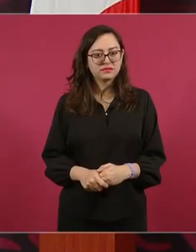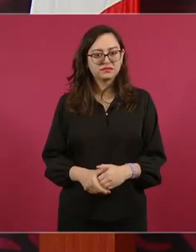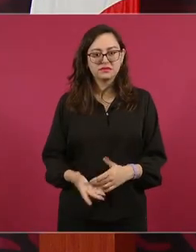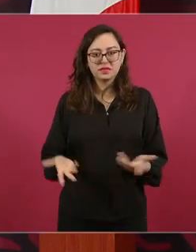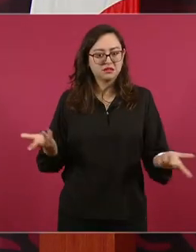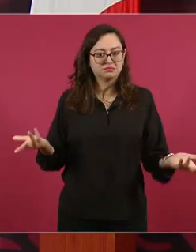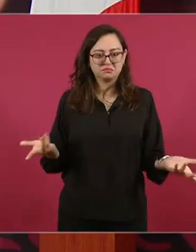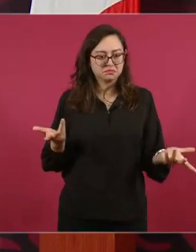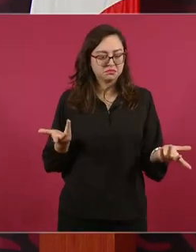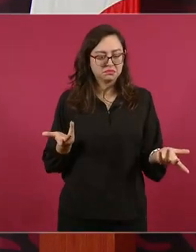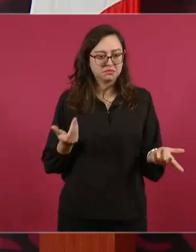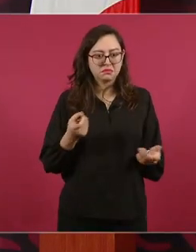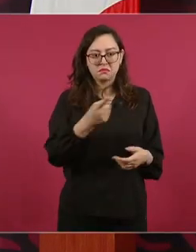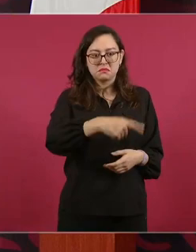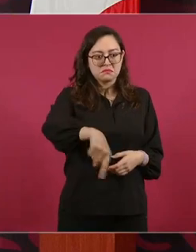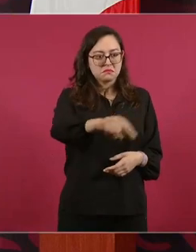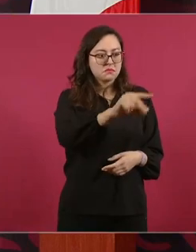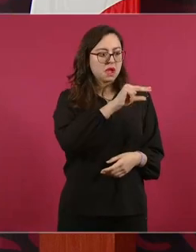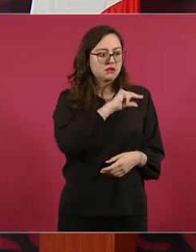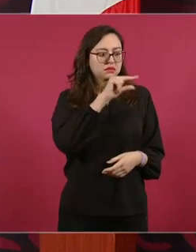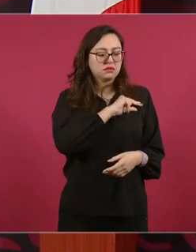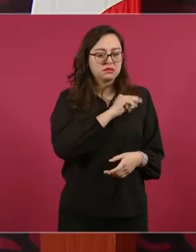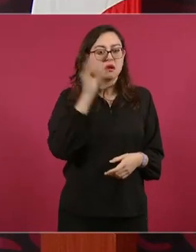un comité al servicio